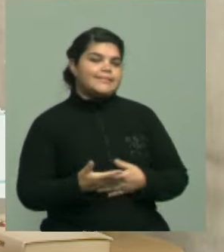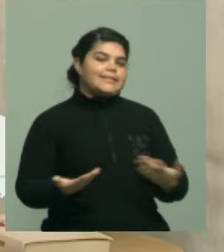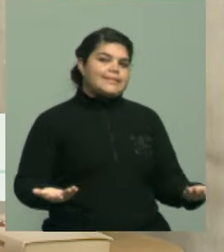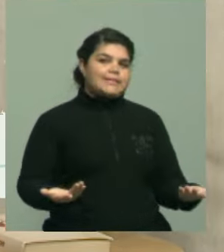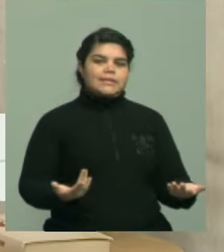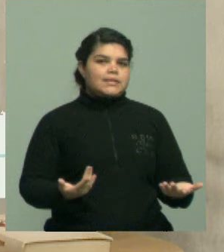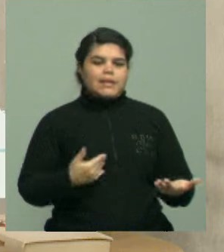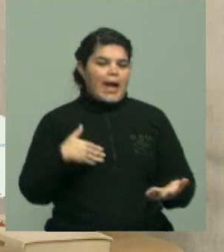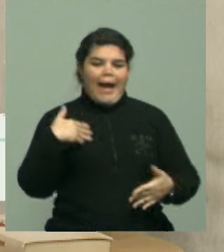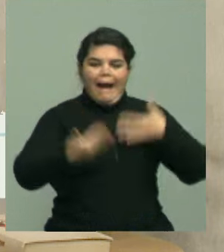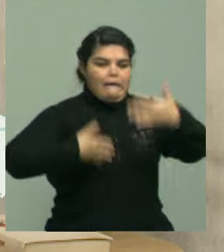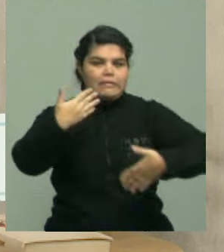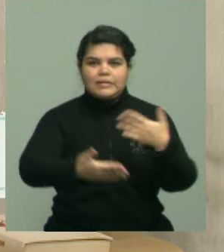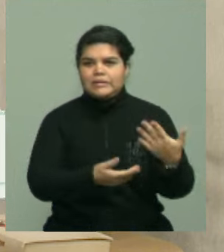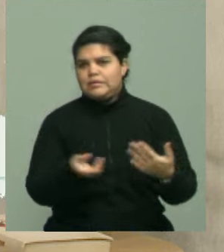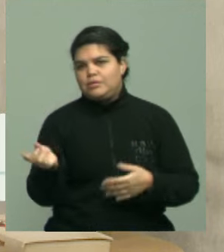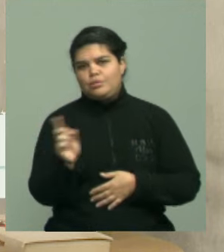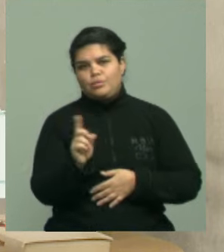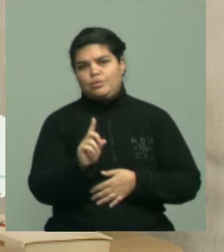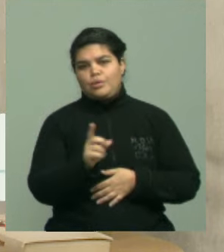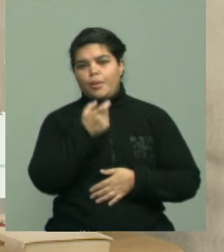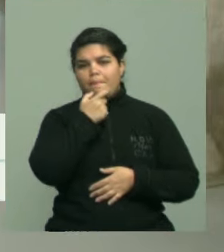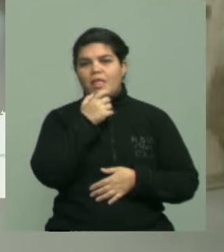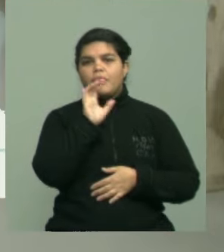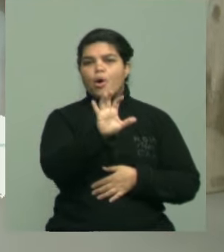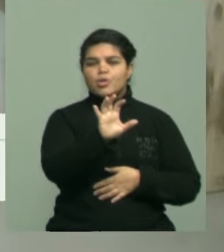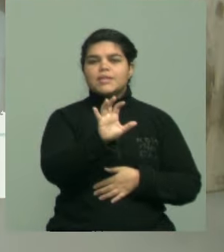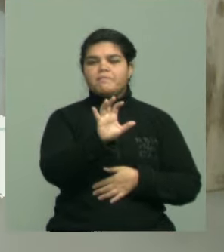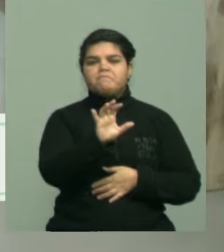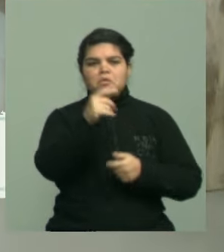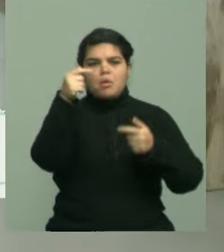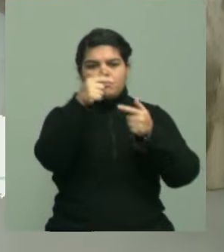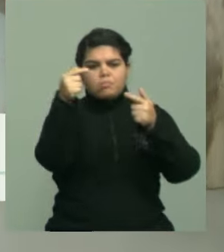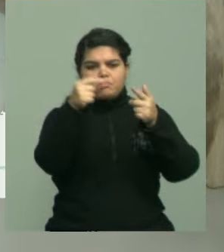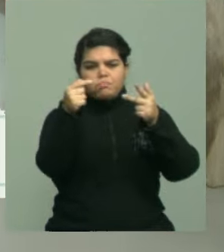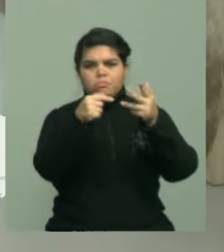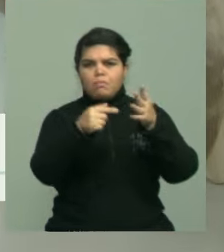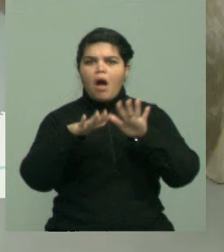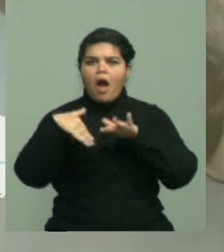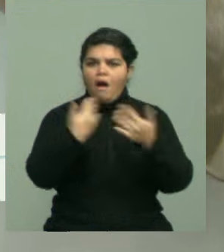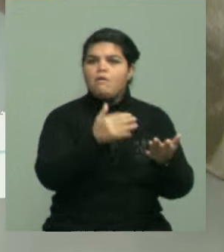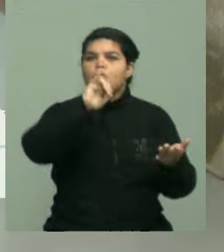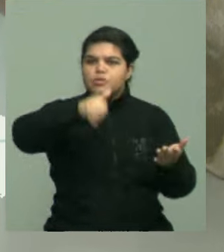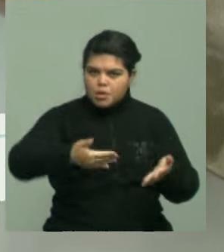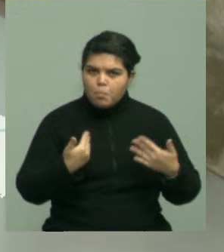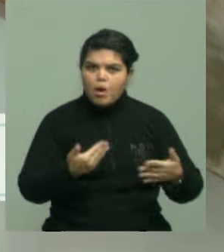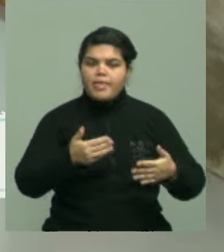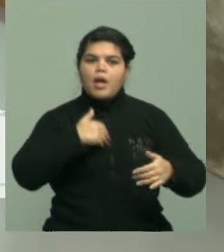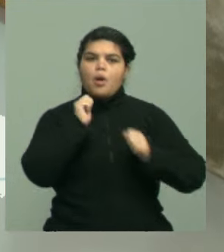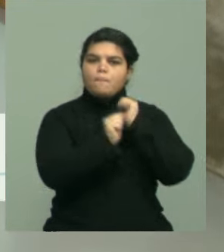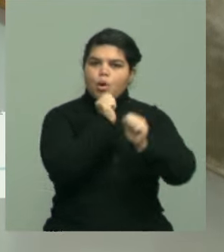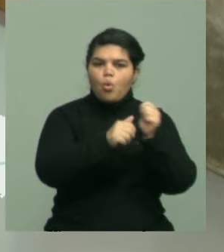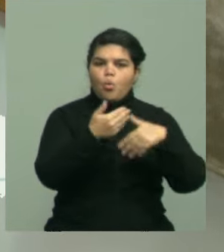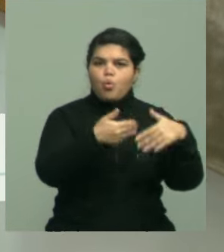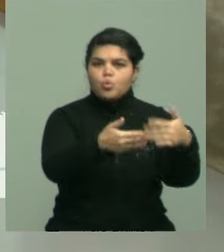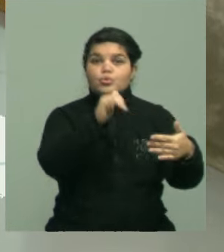características ideales para desarrollar la industria, pero una industria diferente a la del resto del país porque... Acá en Mendoza tenemos